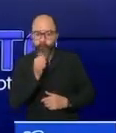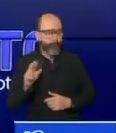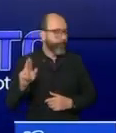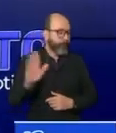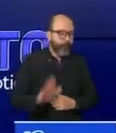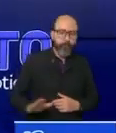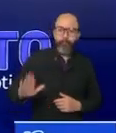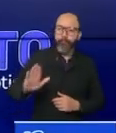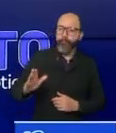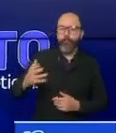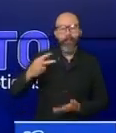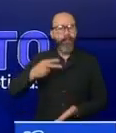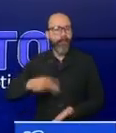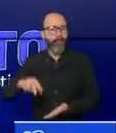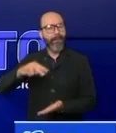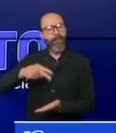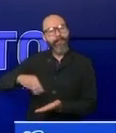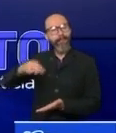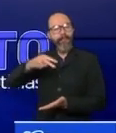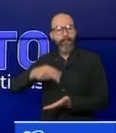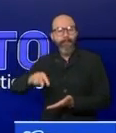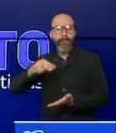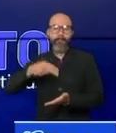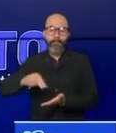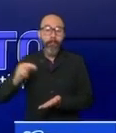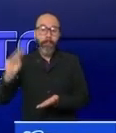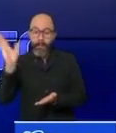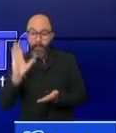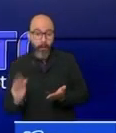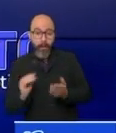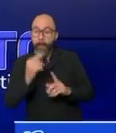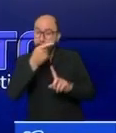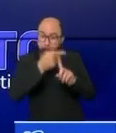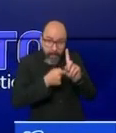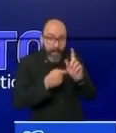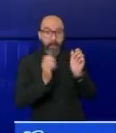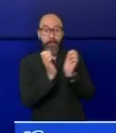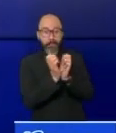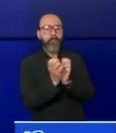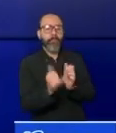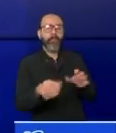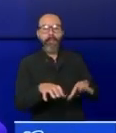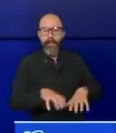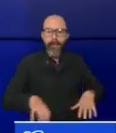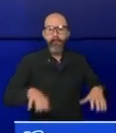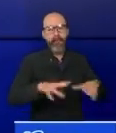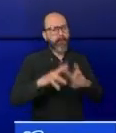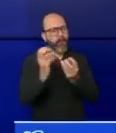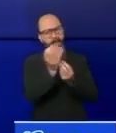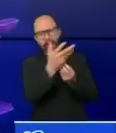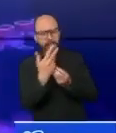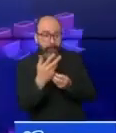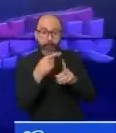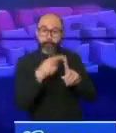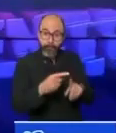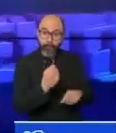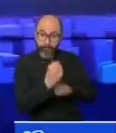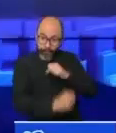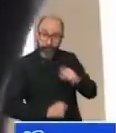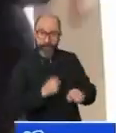las danzas se toman el Quindío, pues durante todo el mes de mayo se realizaron eventos artísticos para conmemorar el arte.